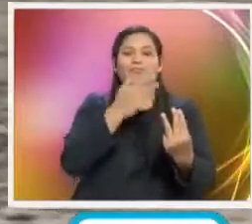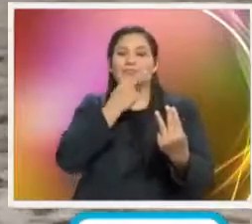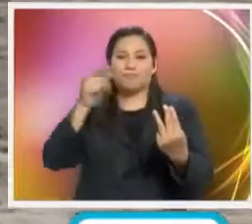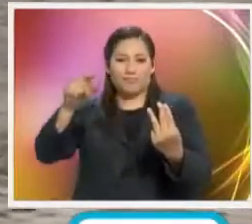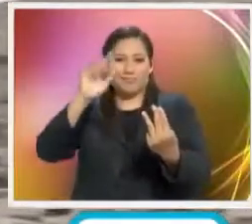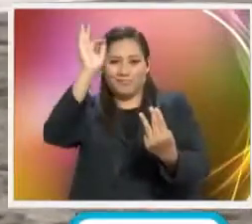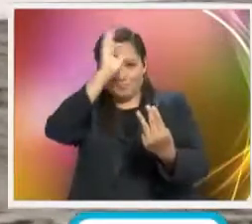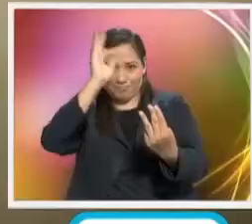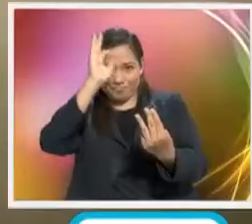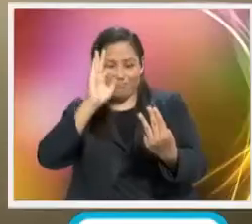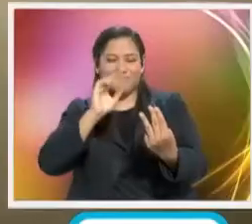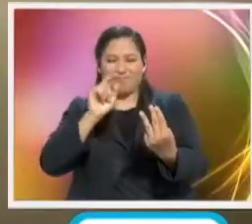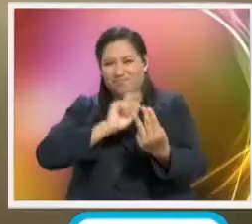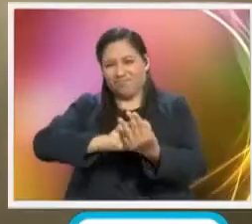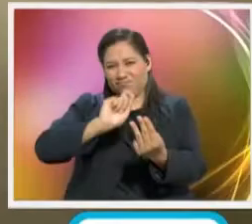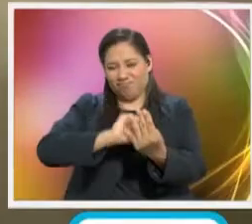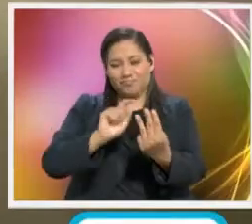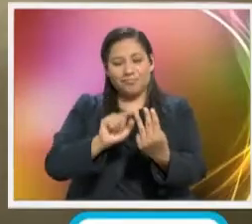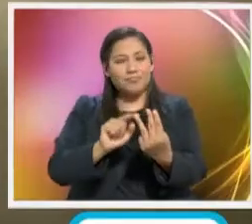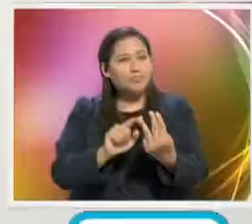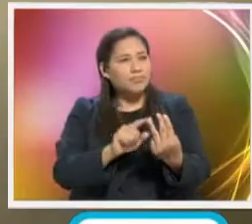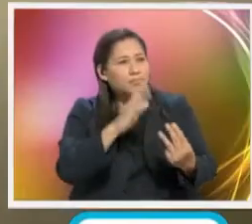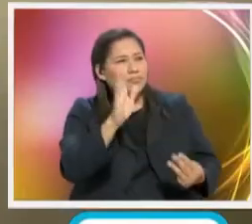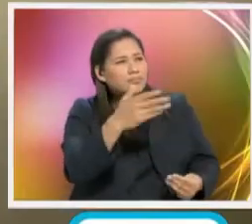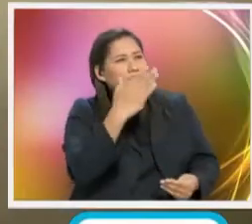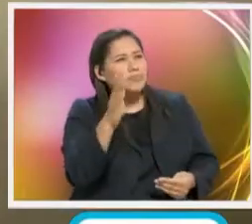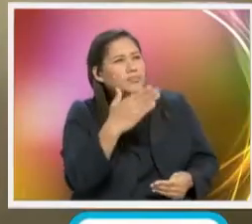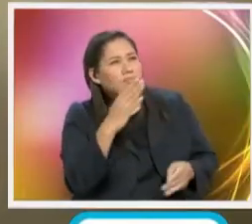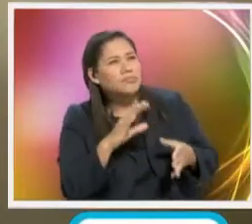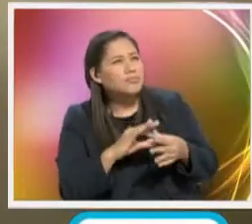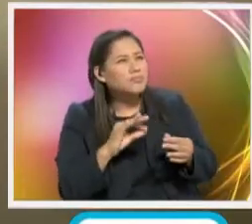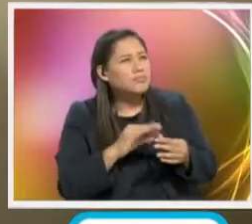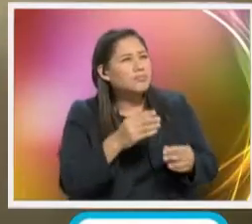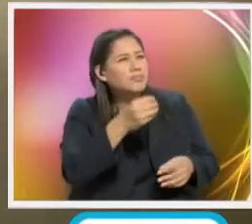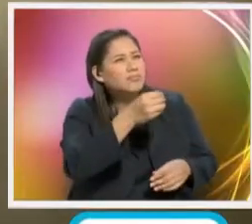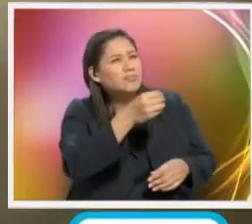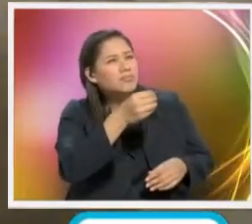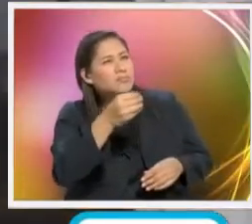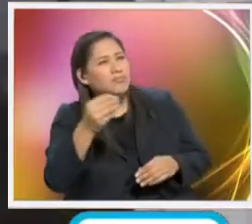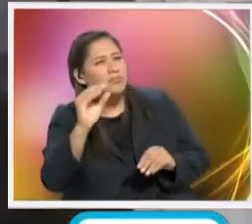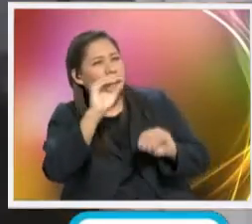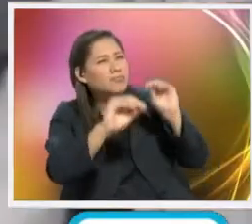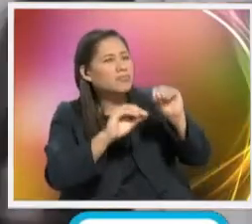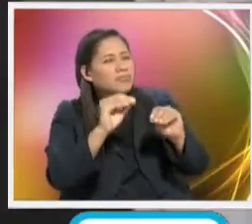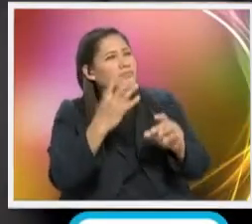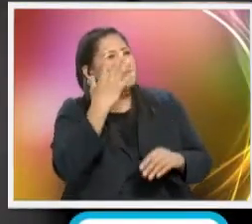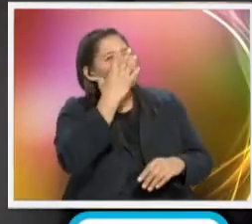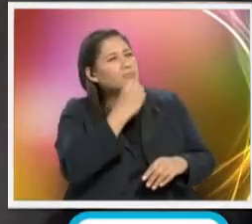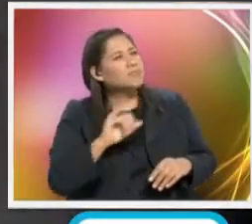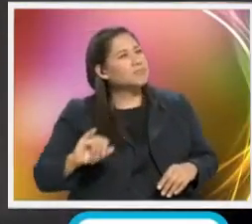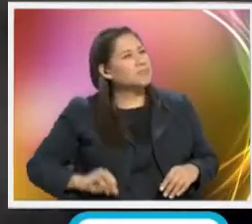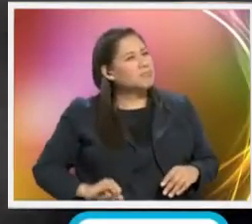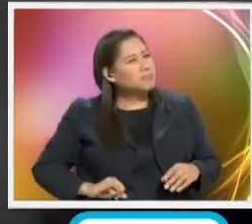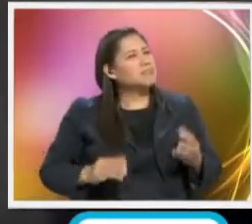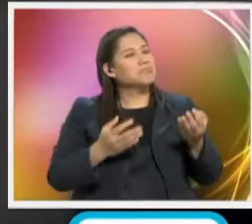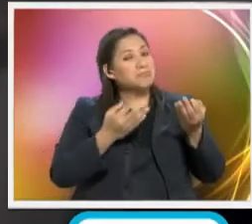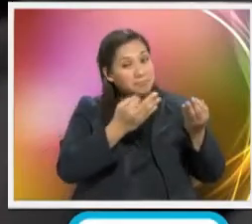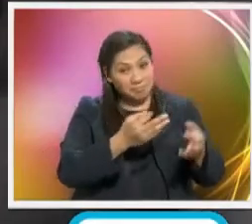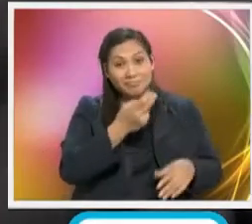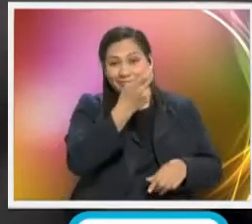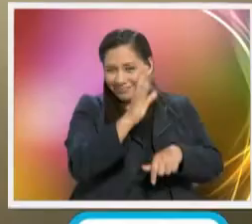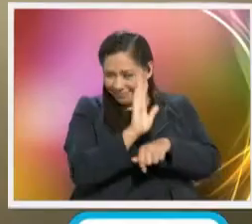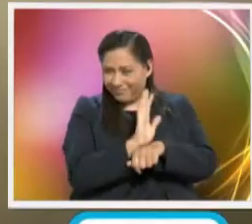está retratado con una velocidad y con un detalle y con una curiosidad bien bonita. Eso lo hace más interesante. Es una